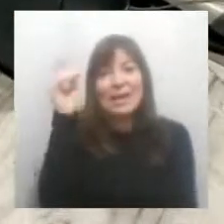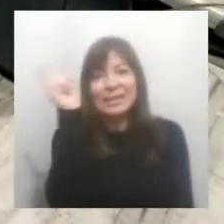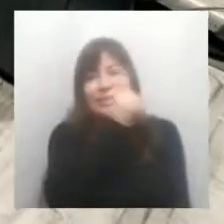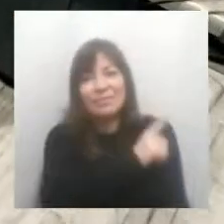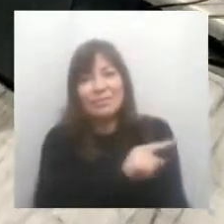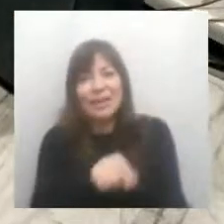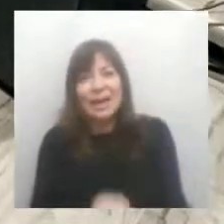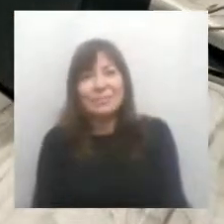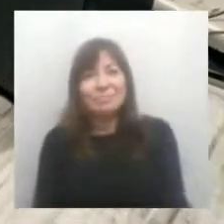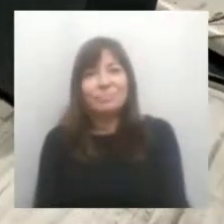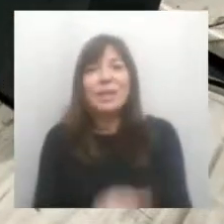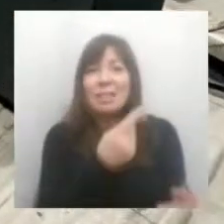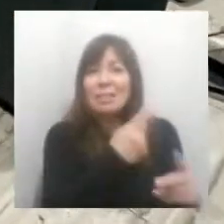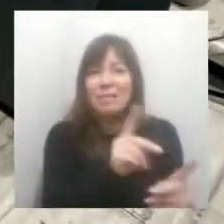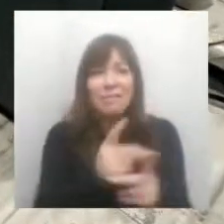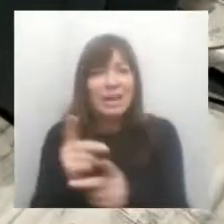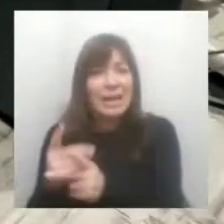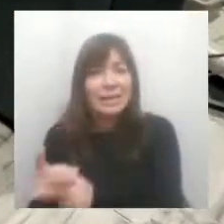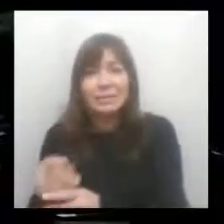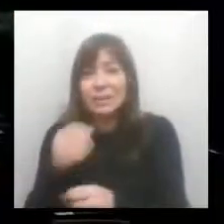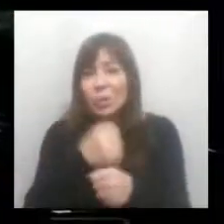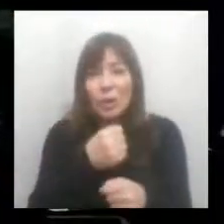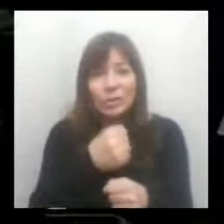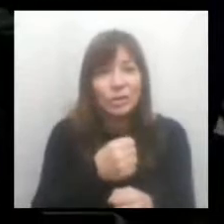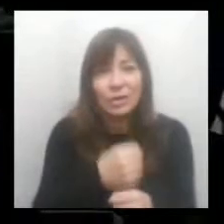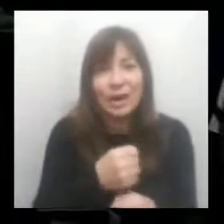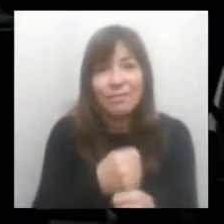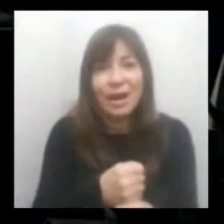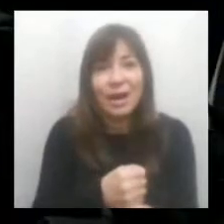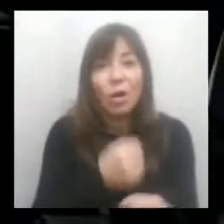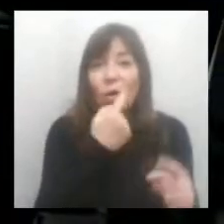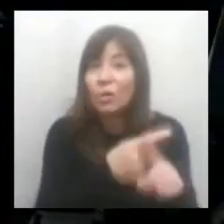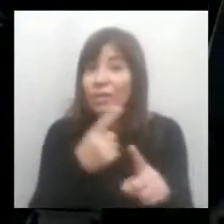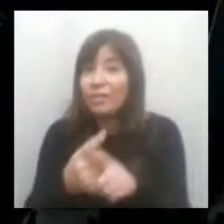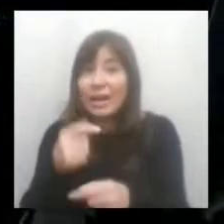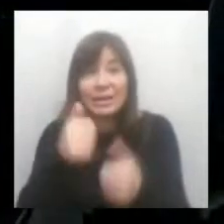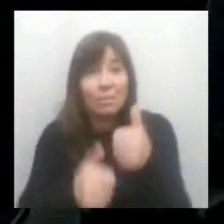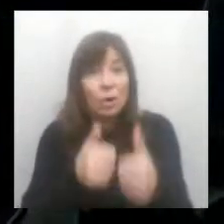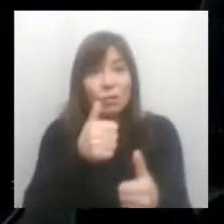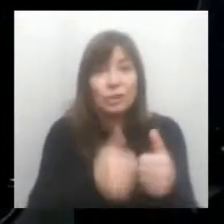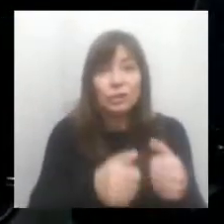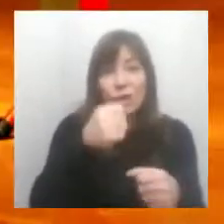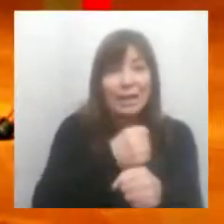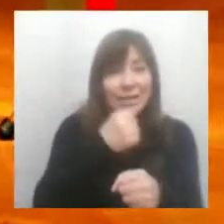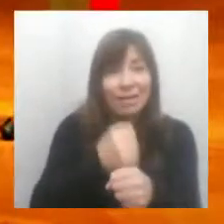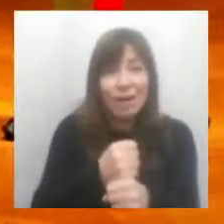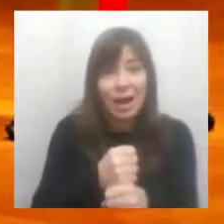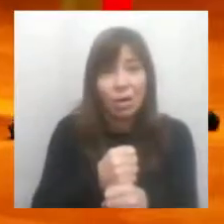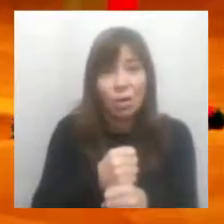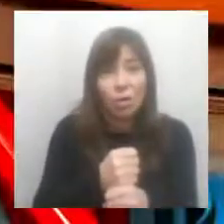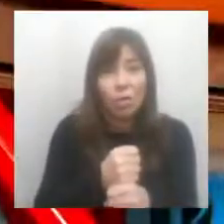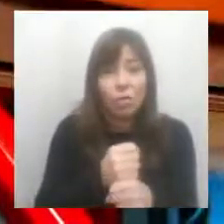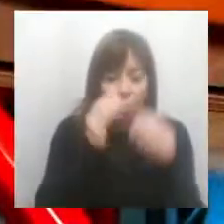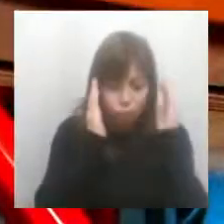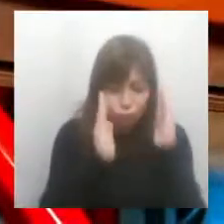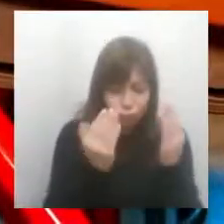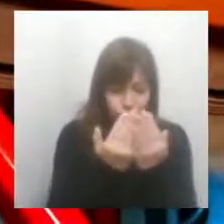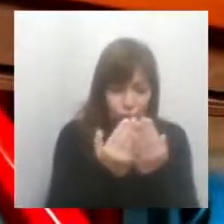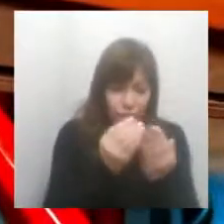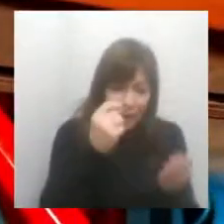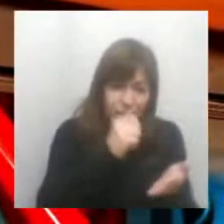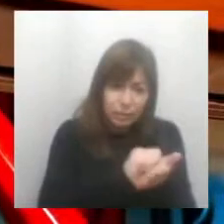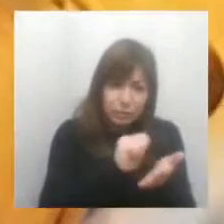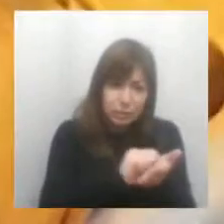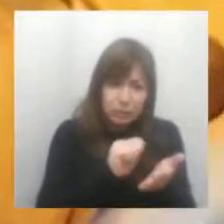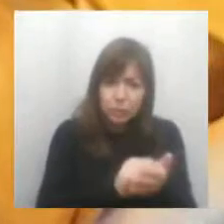nuestro trabajo, el equipo lo conforman personas con diferentes profesiones y oficios. Ninguno de nosotros está encapsulado en una tarea específica. Profesión